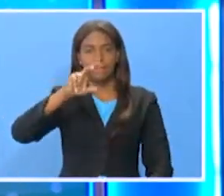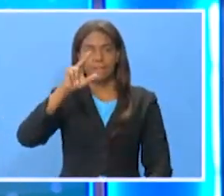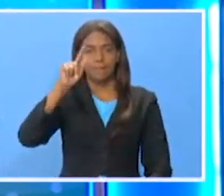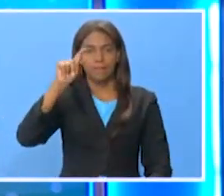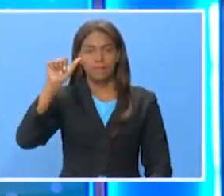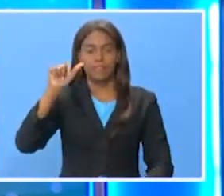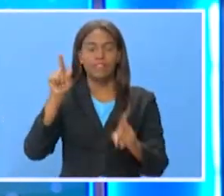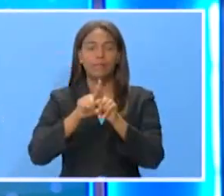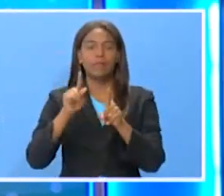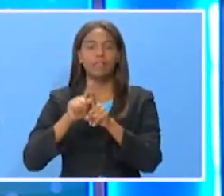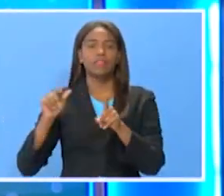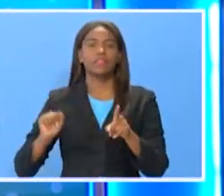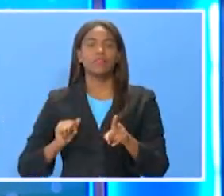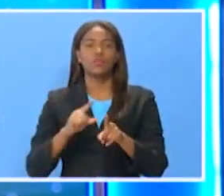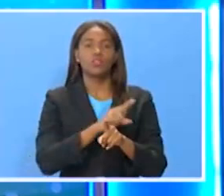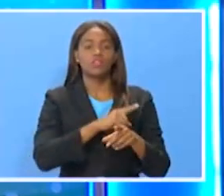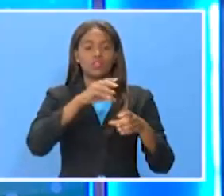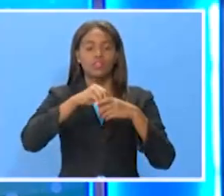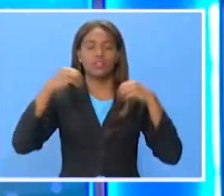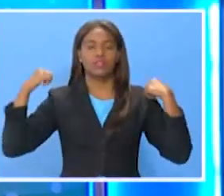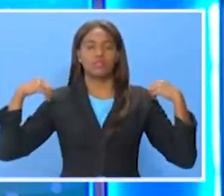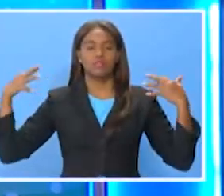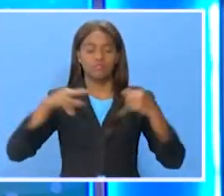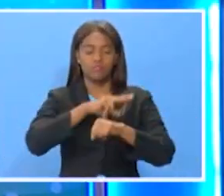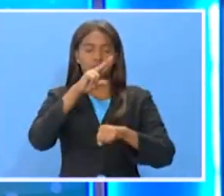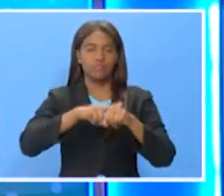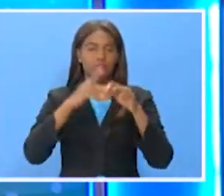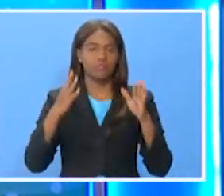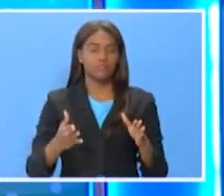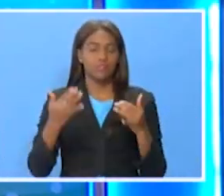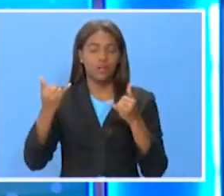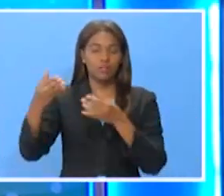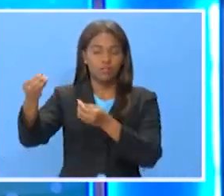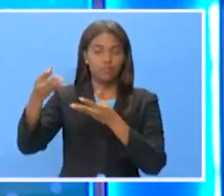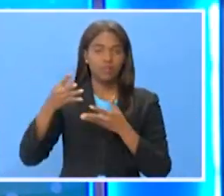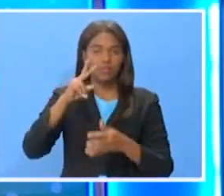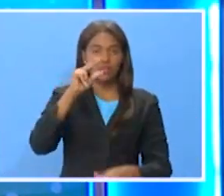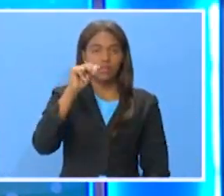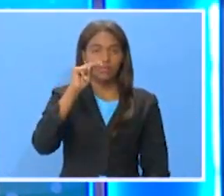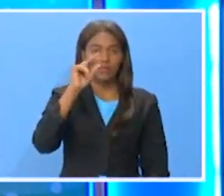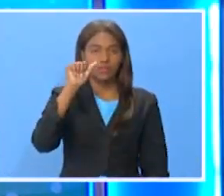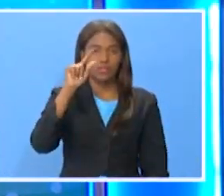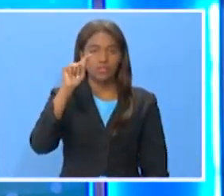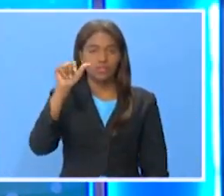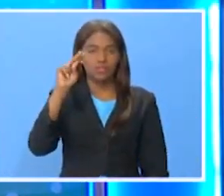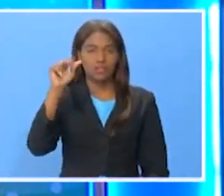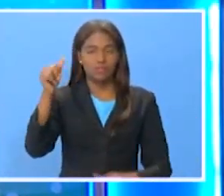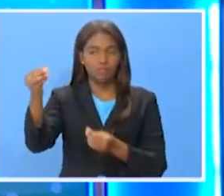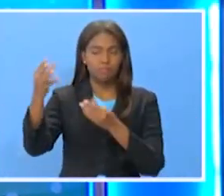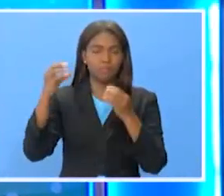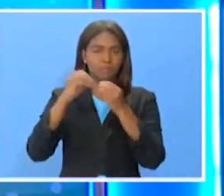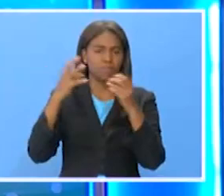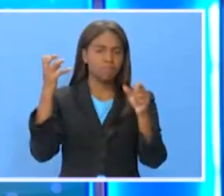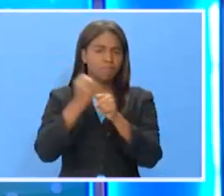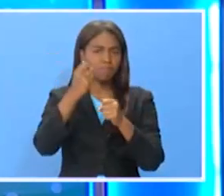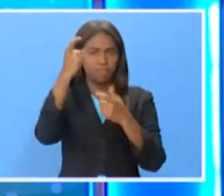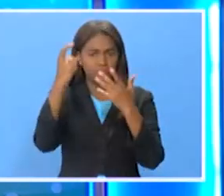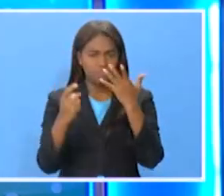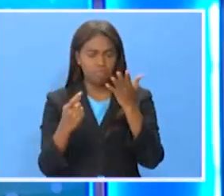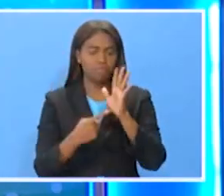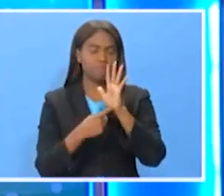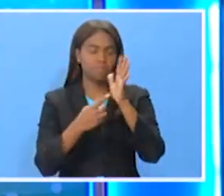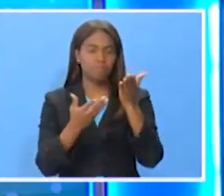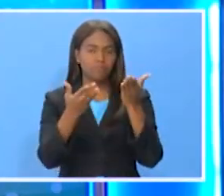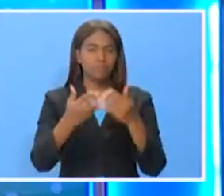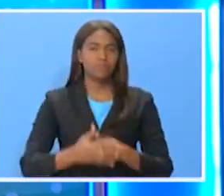así como legisladores en el Congreso Nacional. Es nuestro compañero Ramón Santana Álvarez quien tiene estas reacciones en